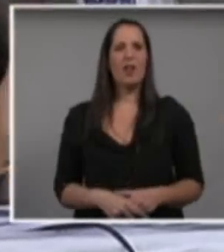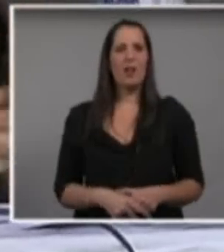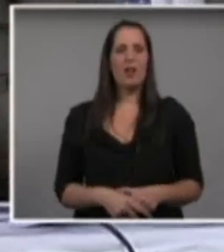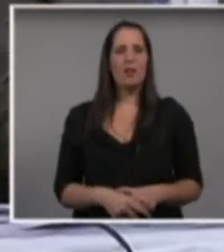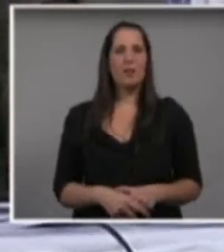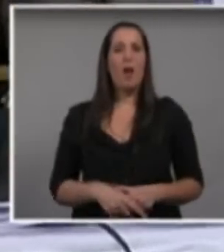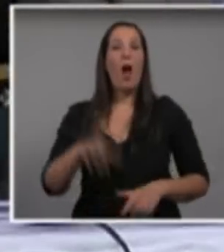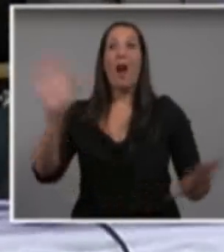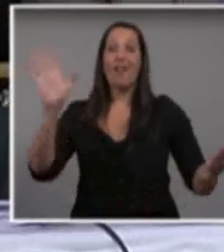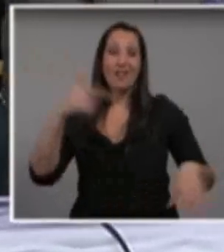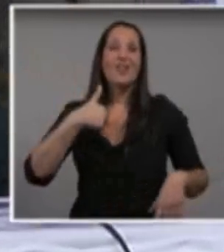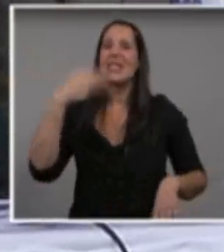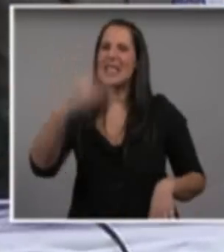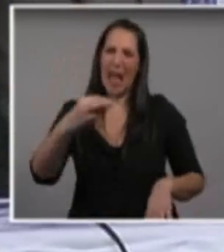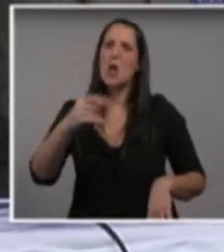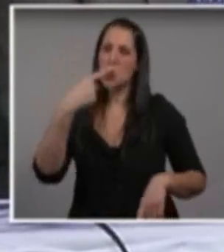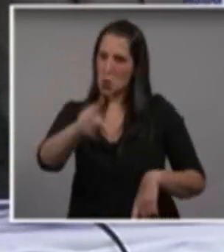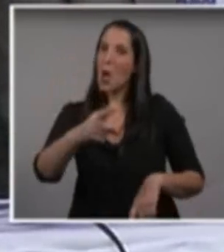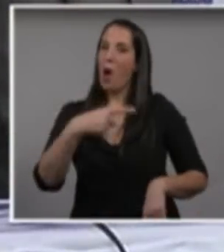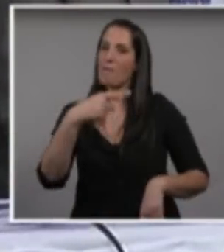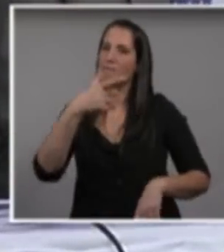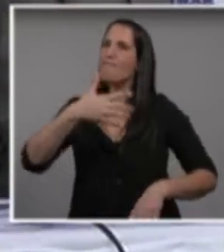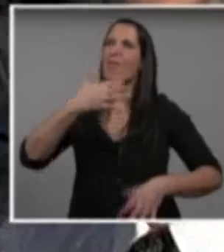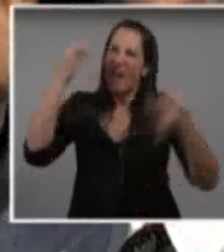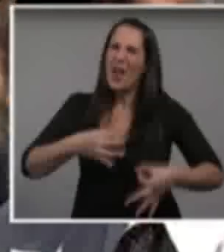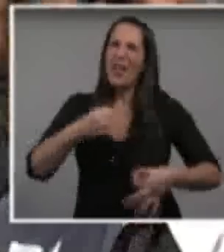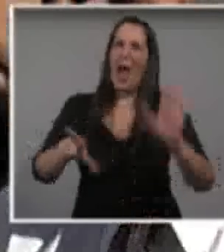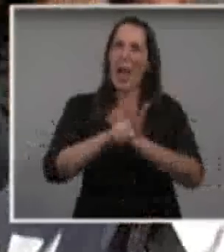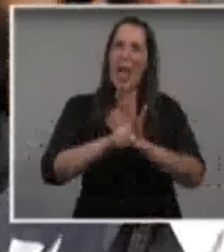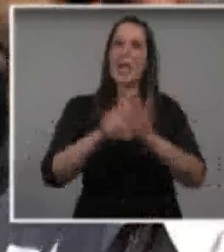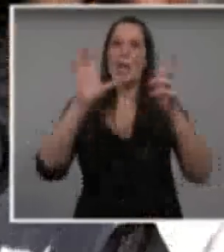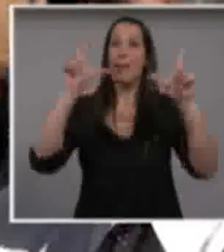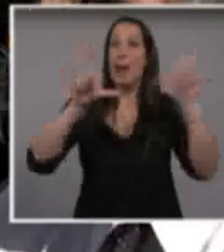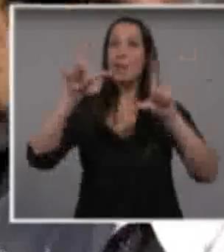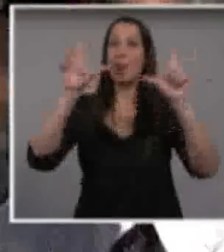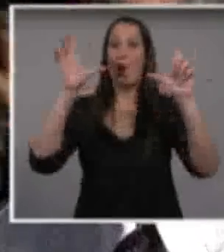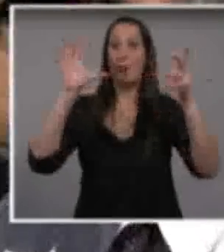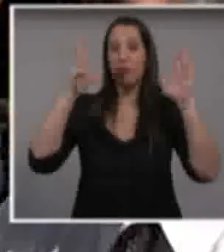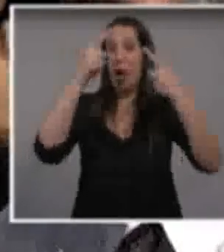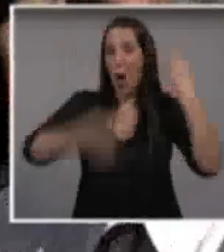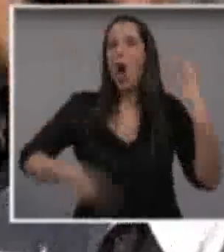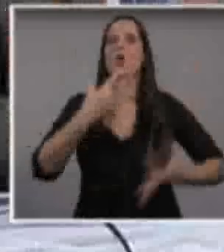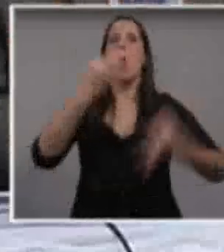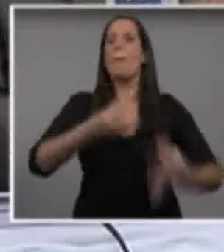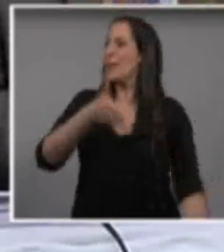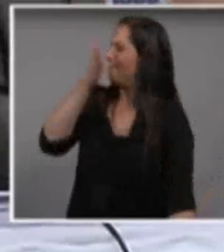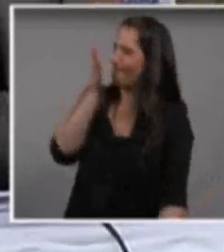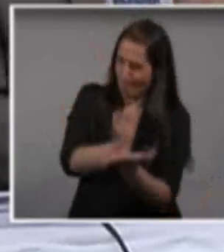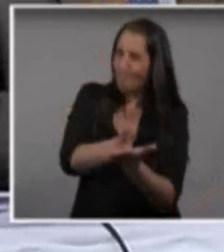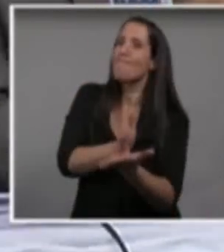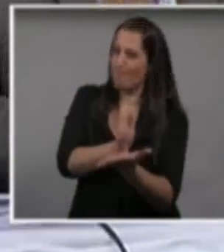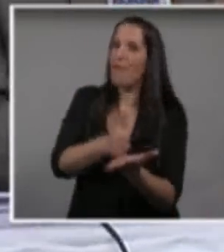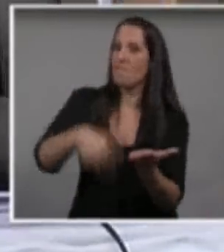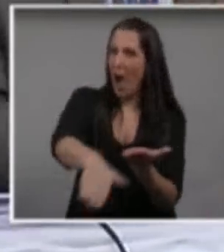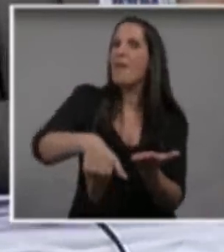Algún día vamos a aplicar en serio la ley de medios en la República Argentina y van a ser premiados los que verdaderamente merecen ser